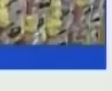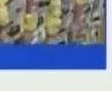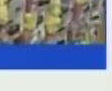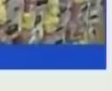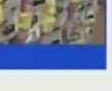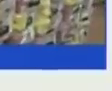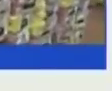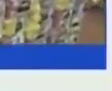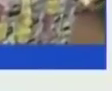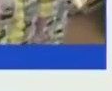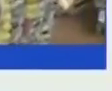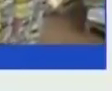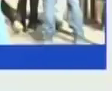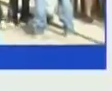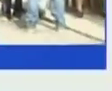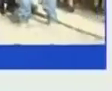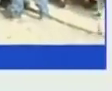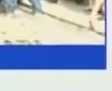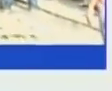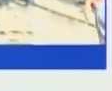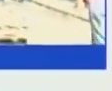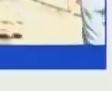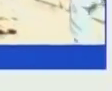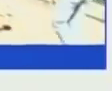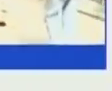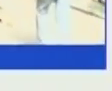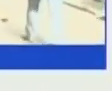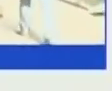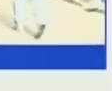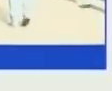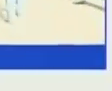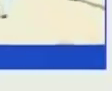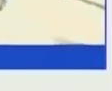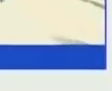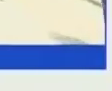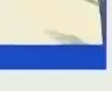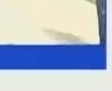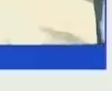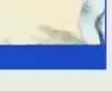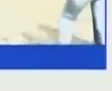instrumento y los mercados del pueblo campesino soberano.